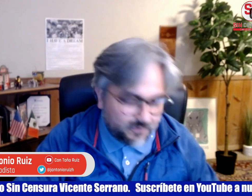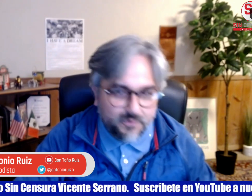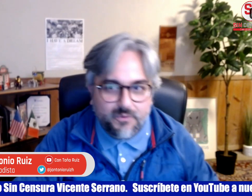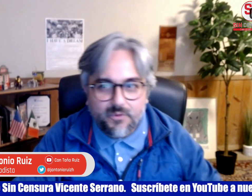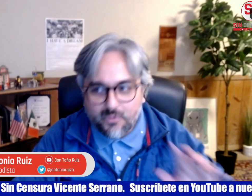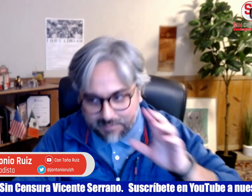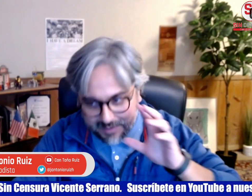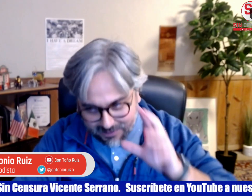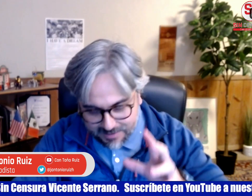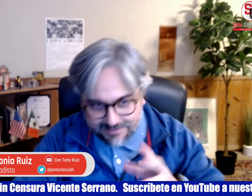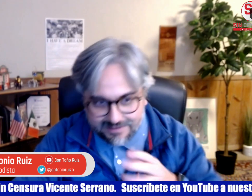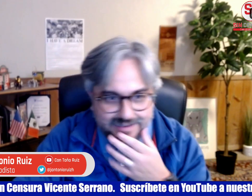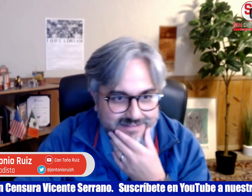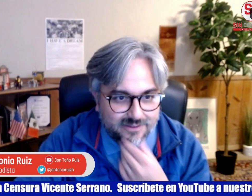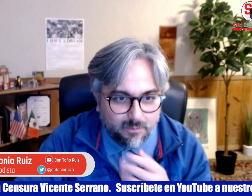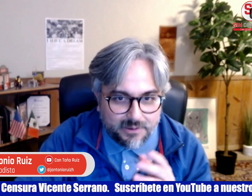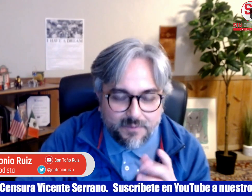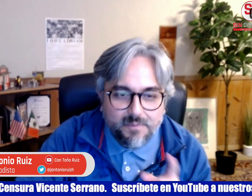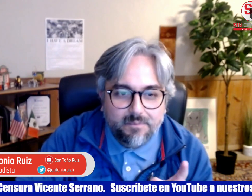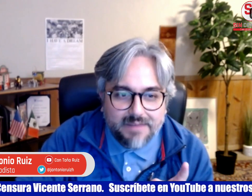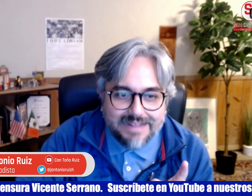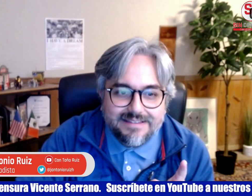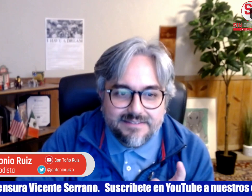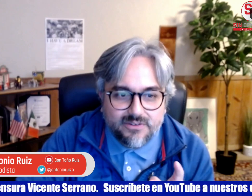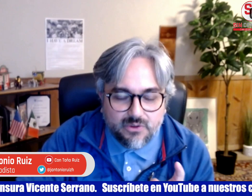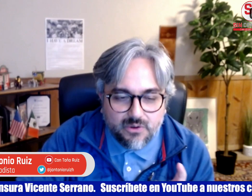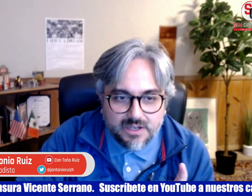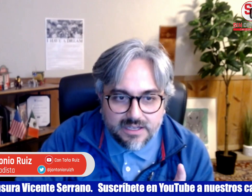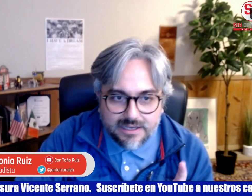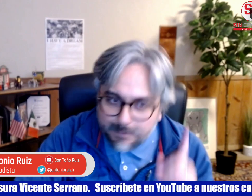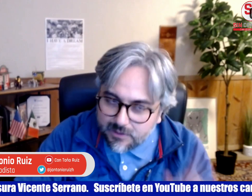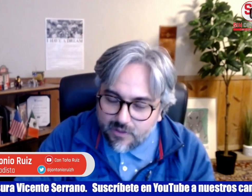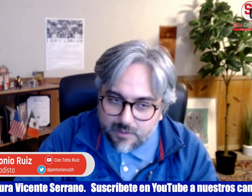acabo de mandar un tweet para que lo vayas analizando, pero antes de eso, le pido a don David